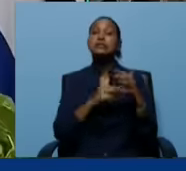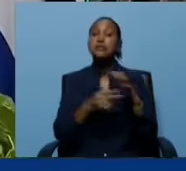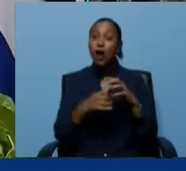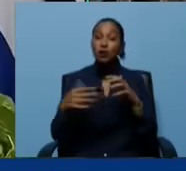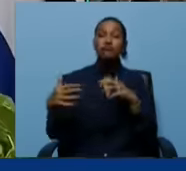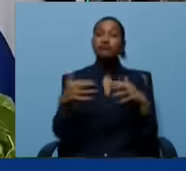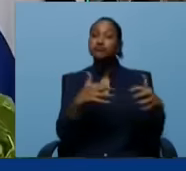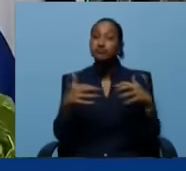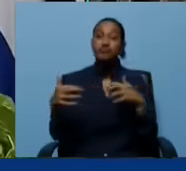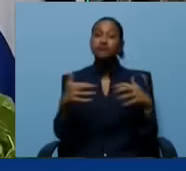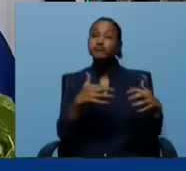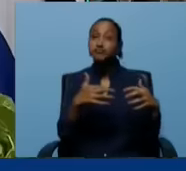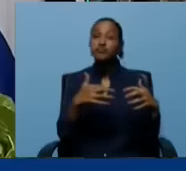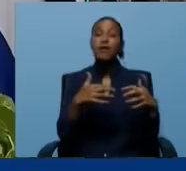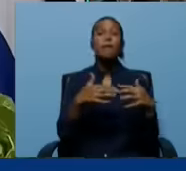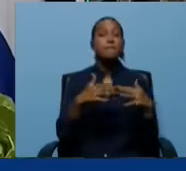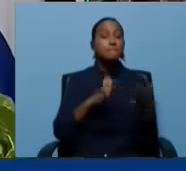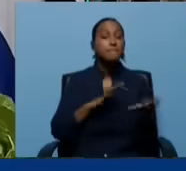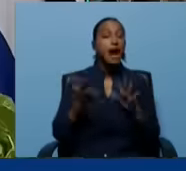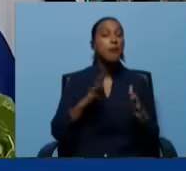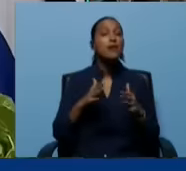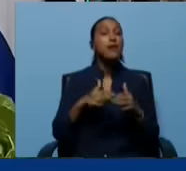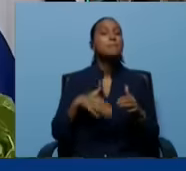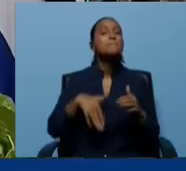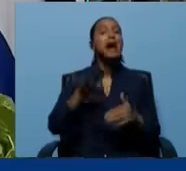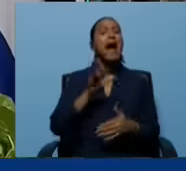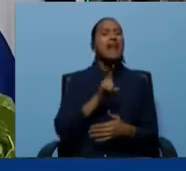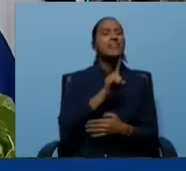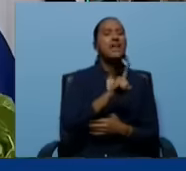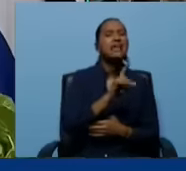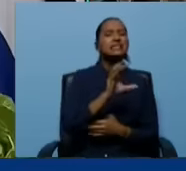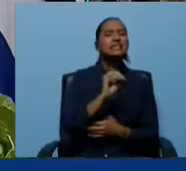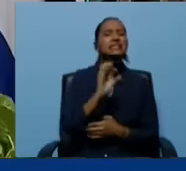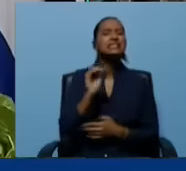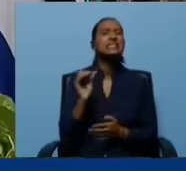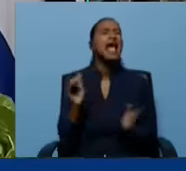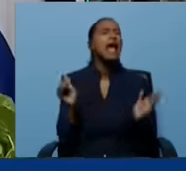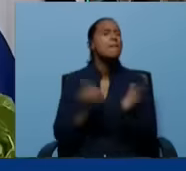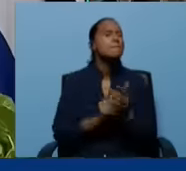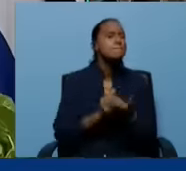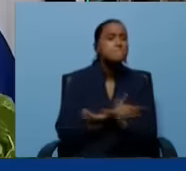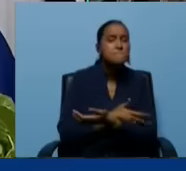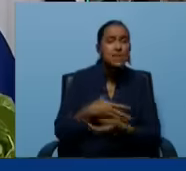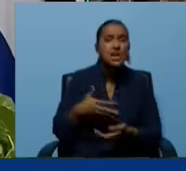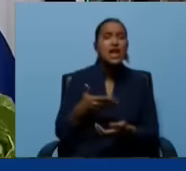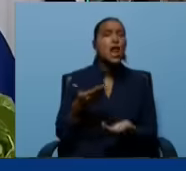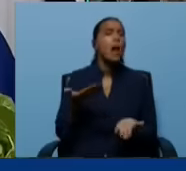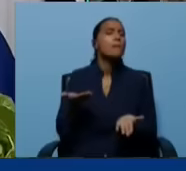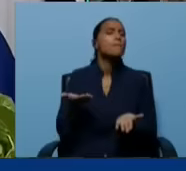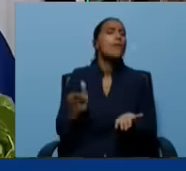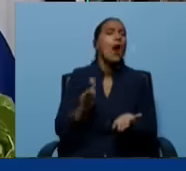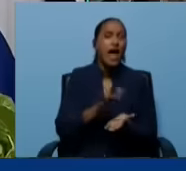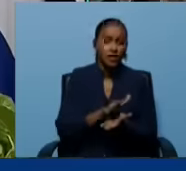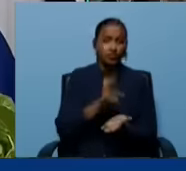más de 100.000 muertos en dos etapas.